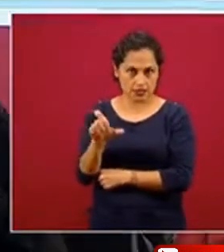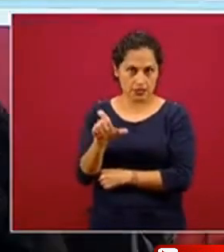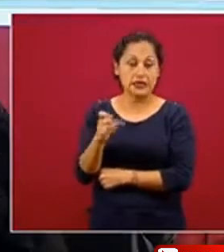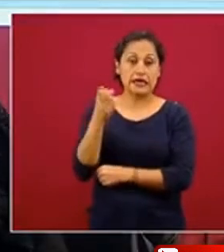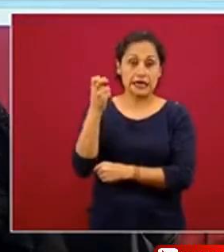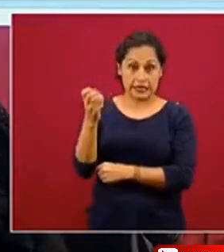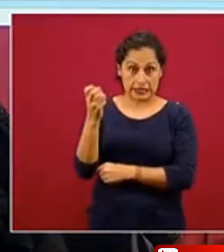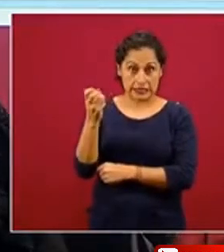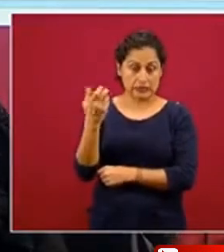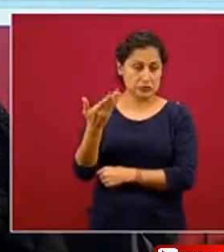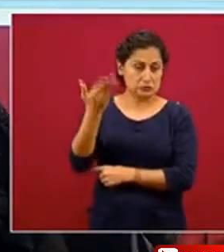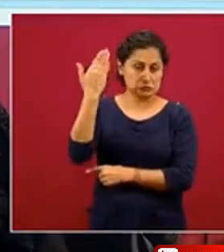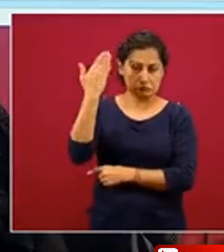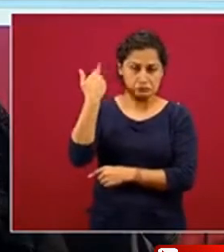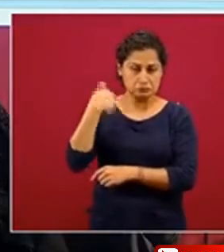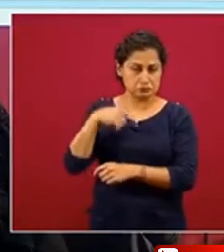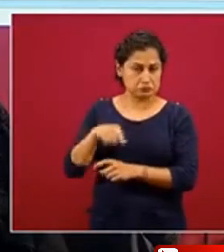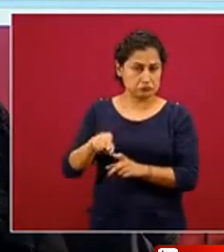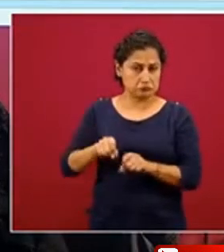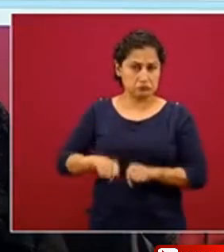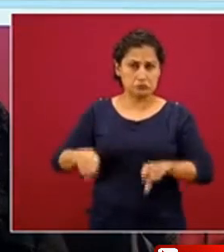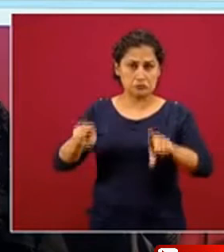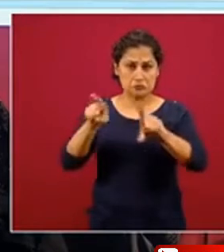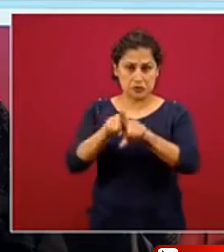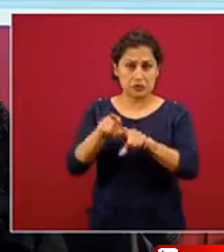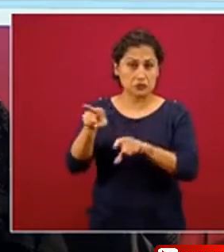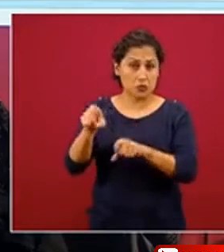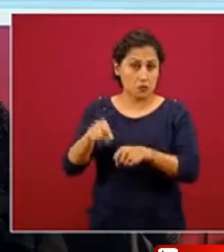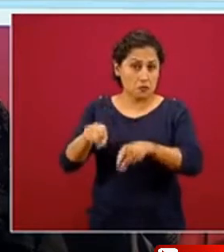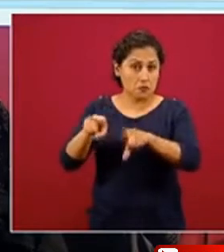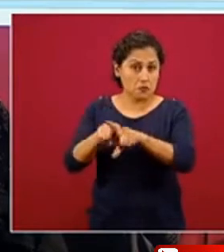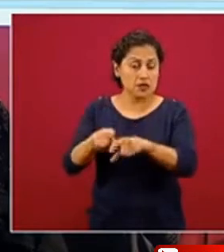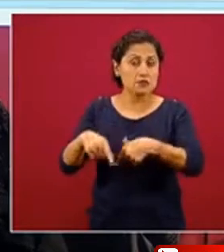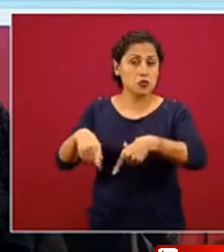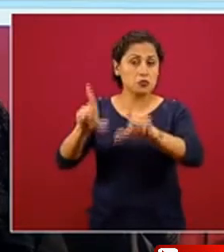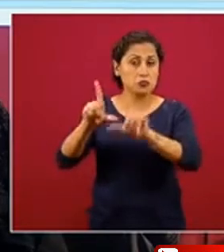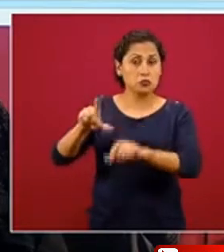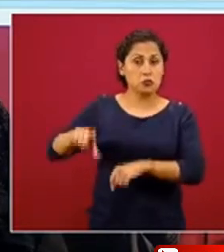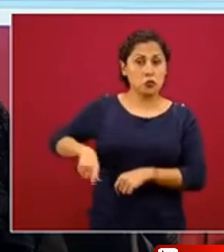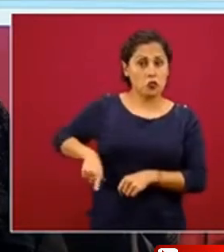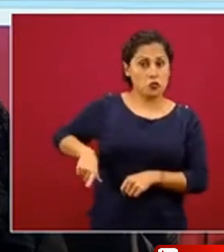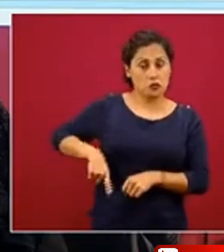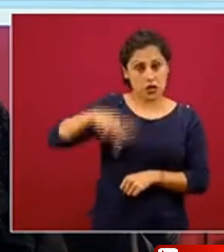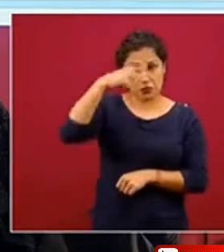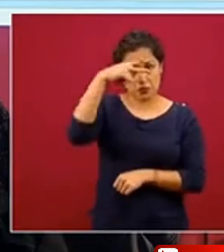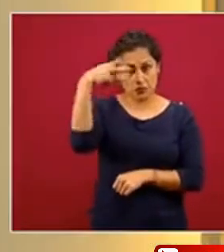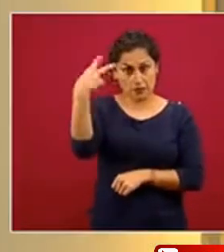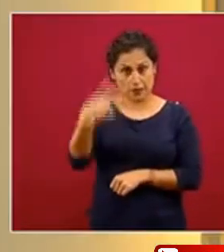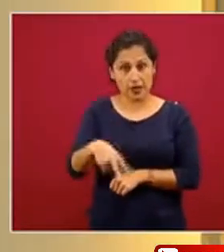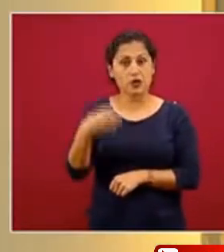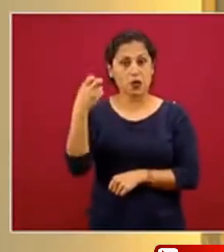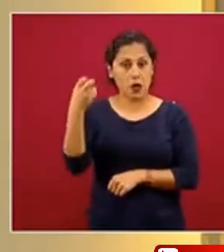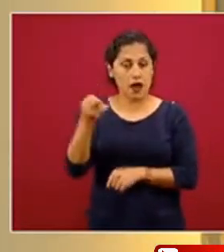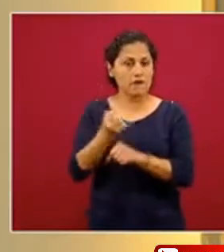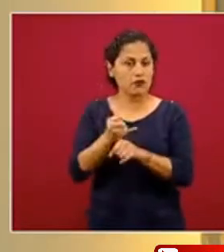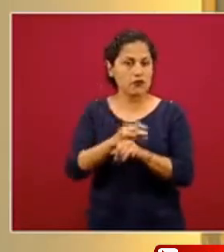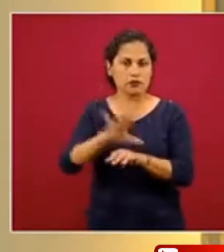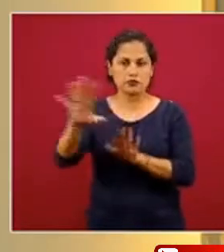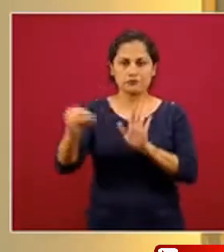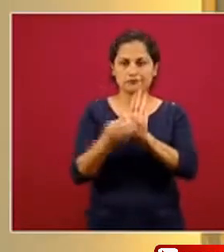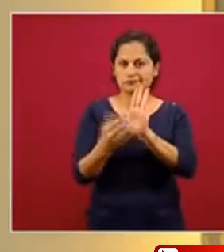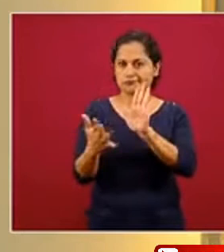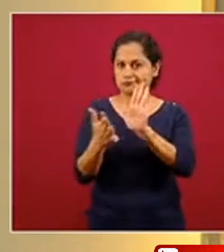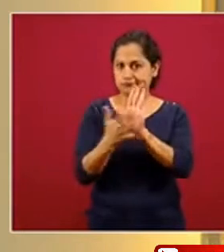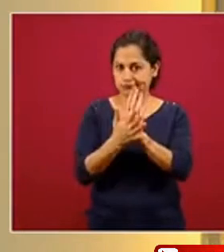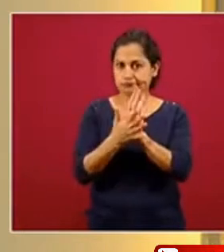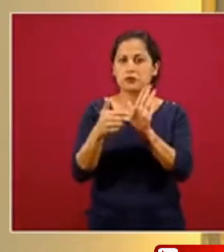coronavirus.gov.mx, que es el mismo portal web del Gobierno de México, en el que hemos puesto toda la información, seguirá apareciendo